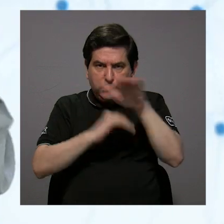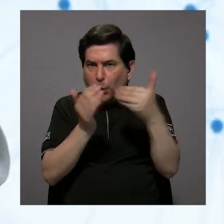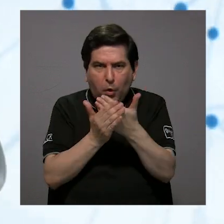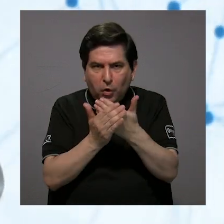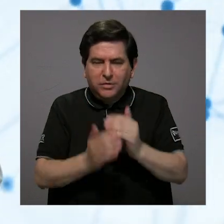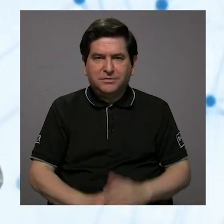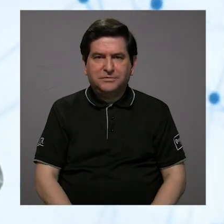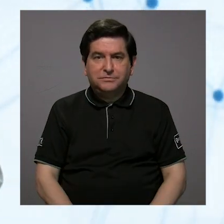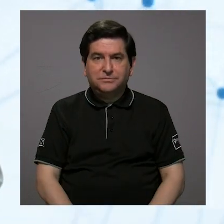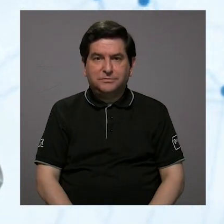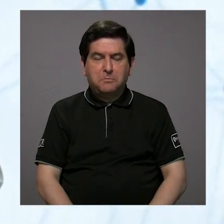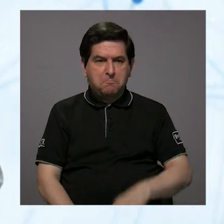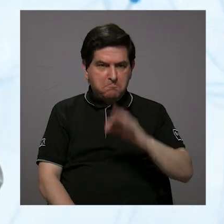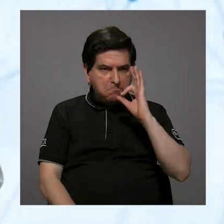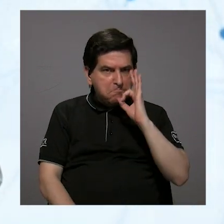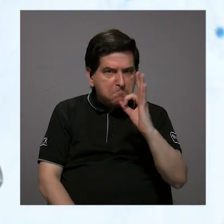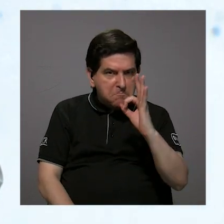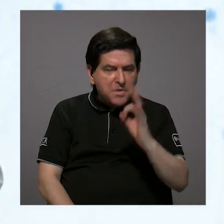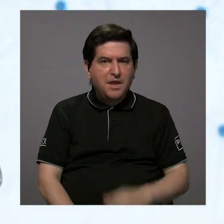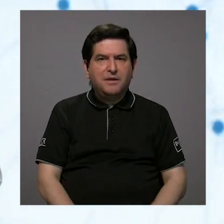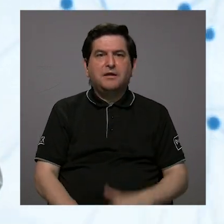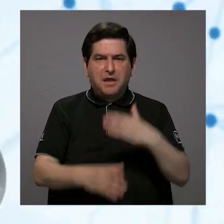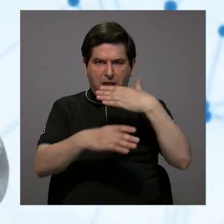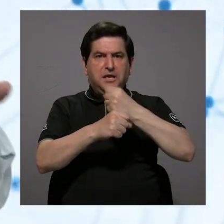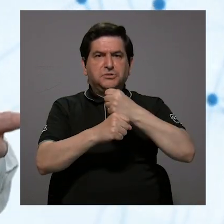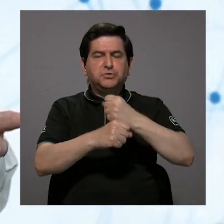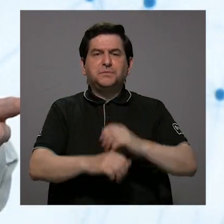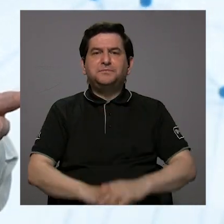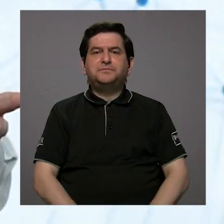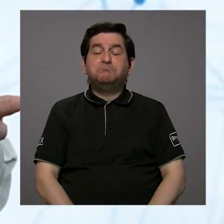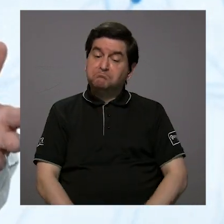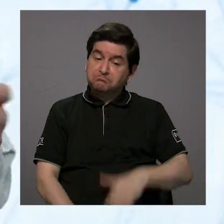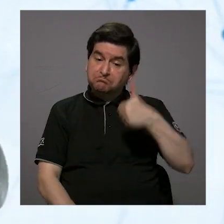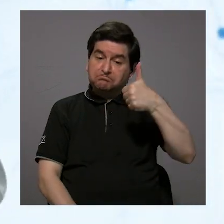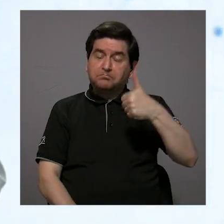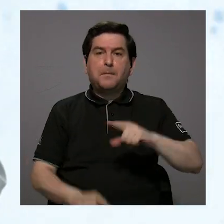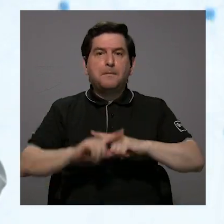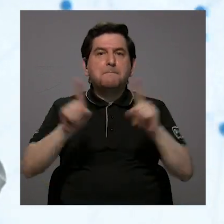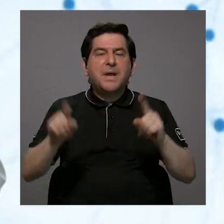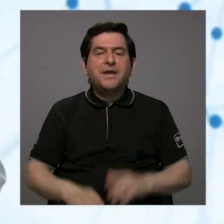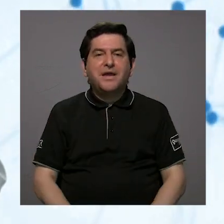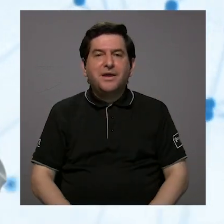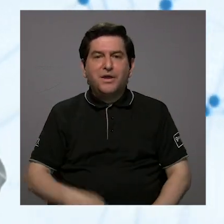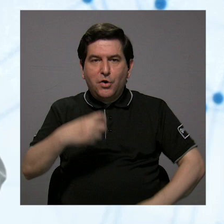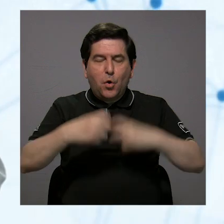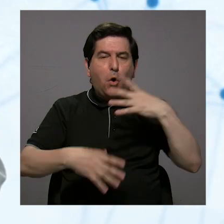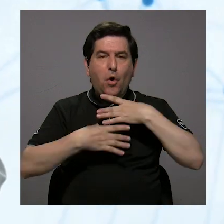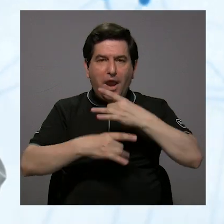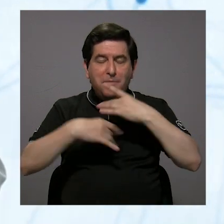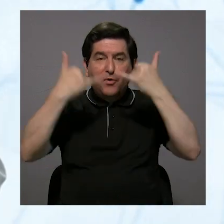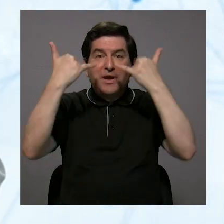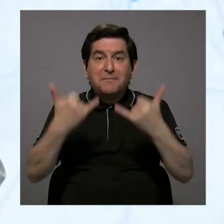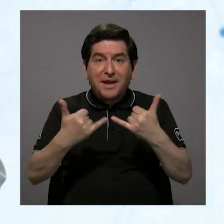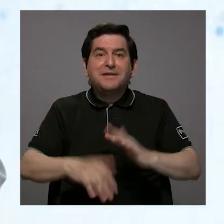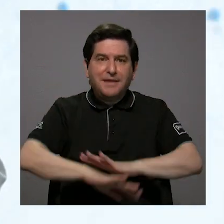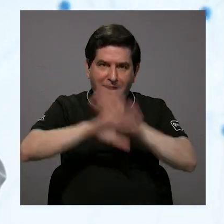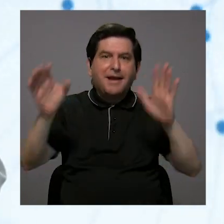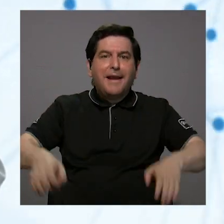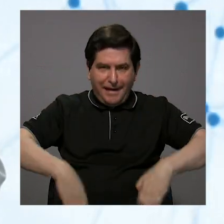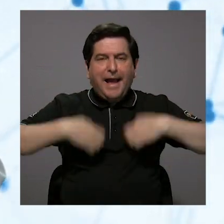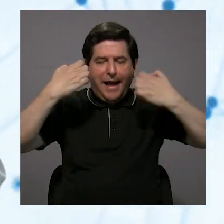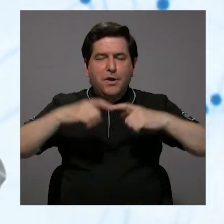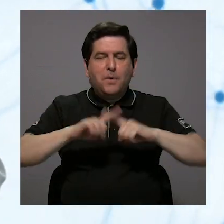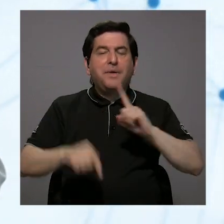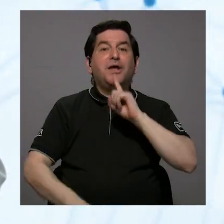si aquello. Si todo está debidamente hecho, pues está bien. Pero entonces ese conflicto de intereses, claro que